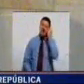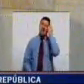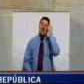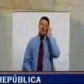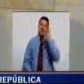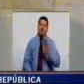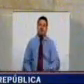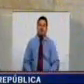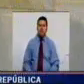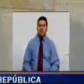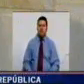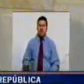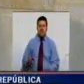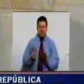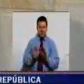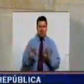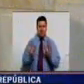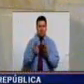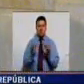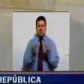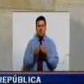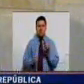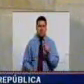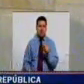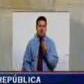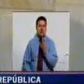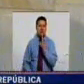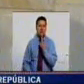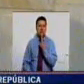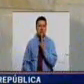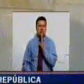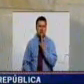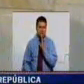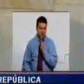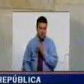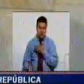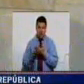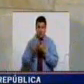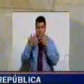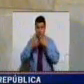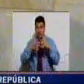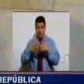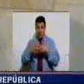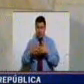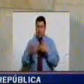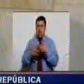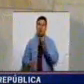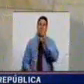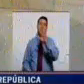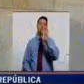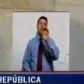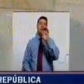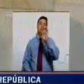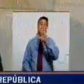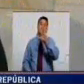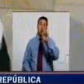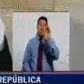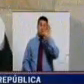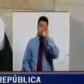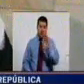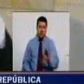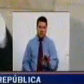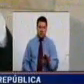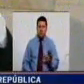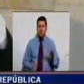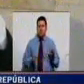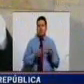me escapó y creo que a casi todos que es importante. Estos místeres no compraron solo el 57% de Isagen, que